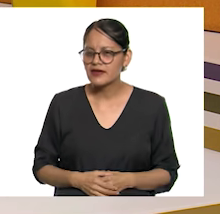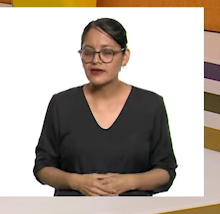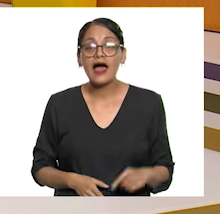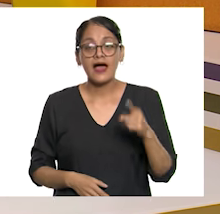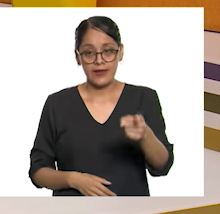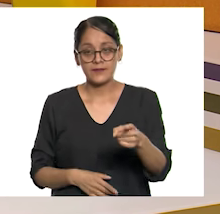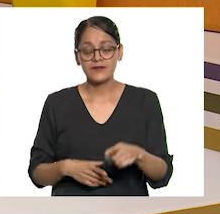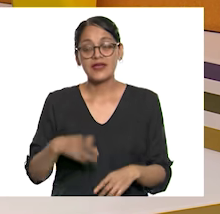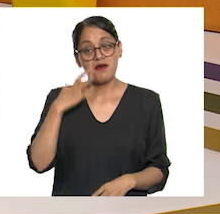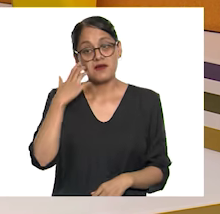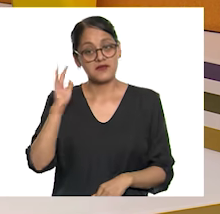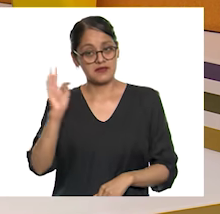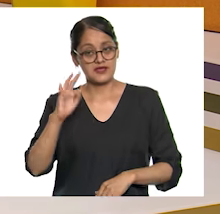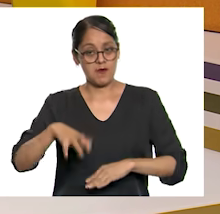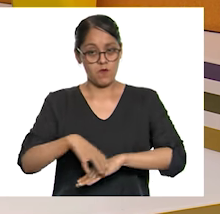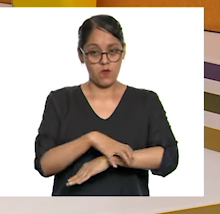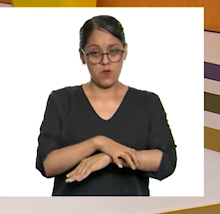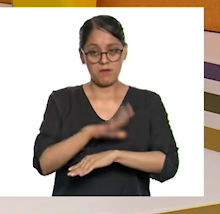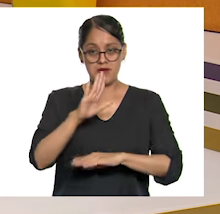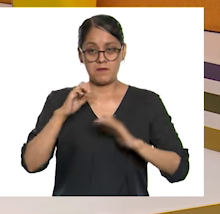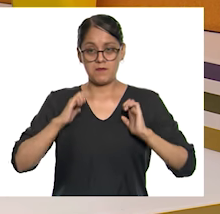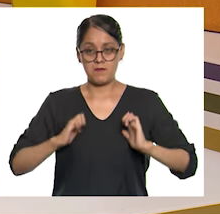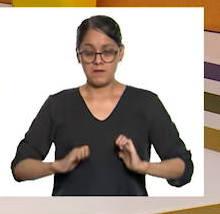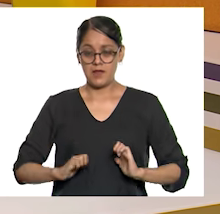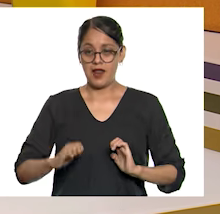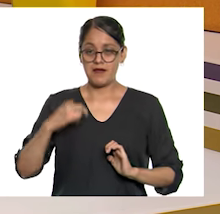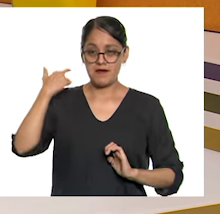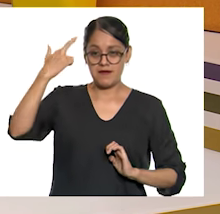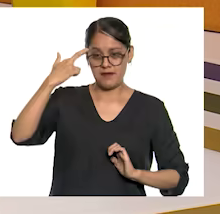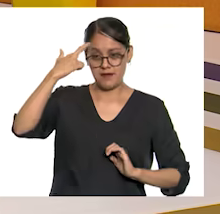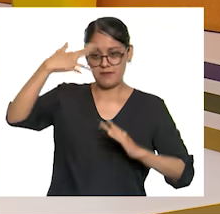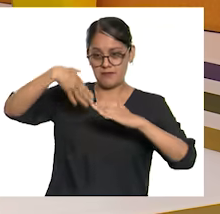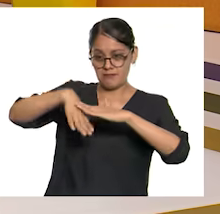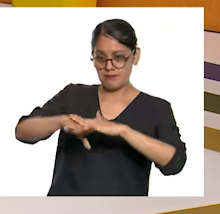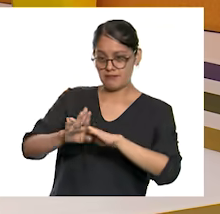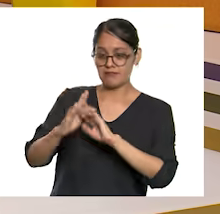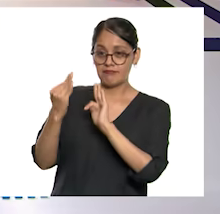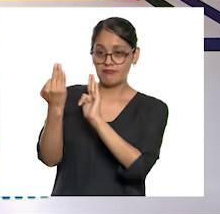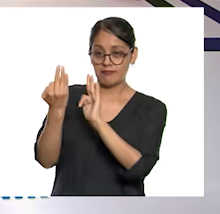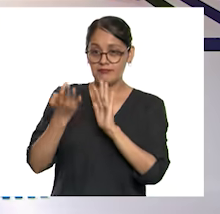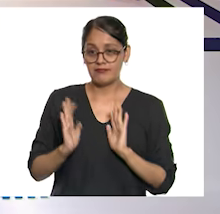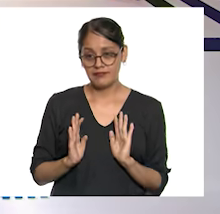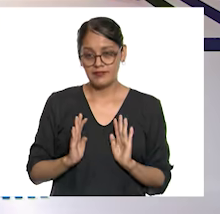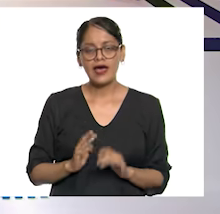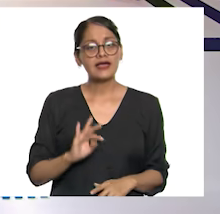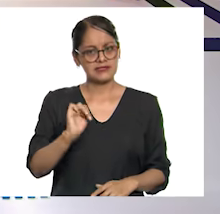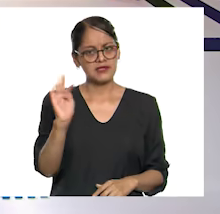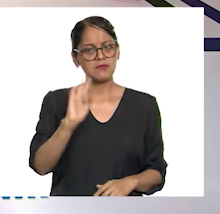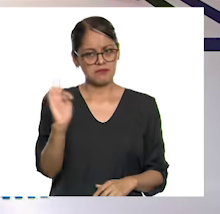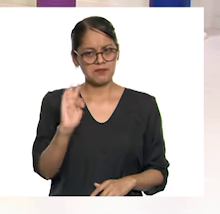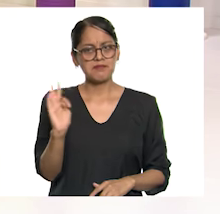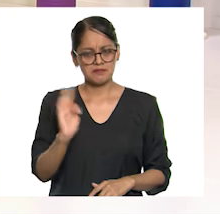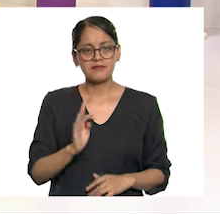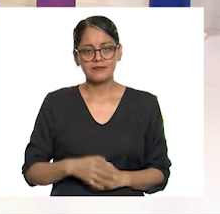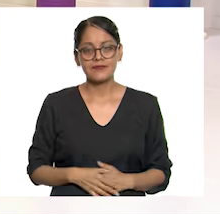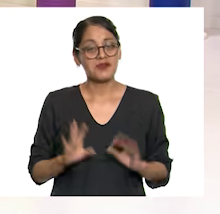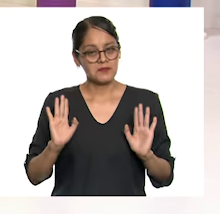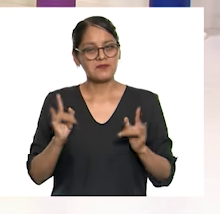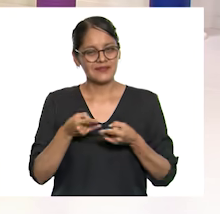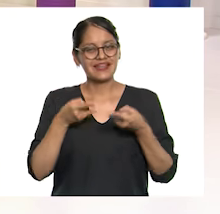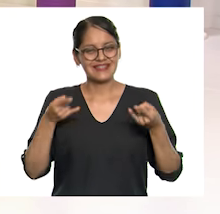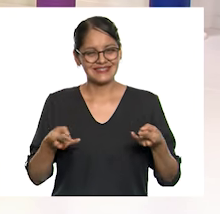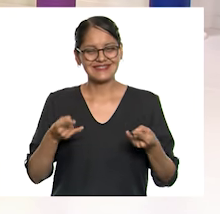porque quería verse súper presentable ante el rey tal vez, ¿no? Puede ser. Sí, puede ser. Fue una historia